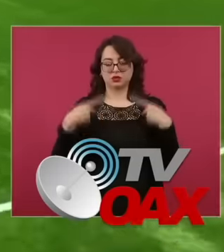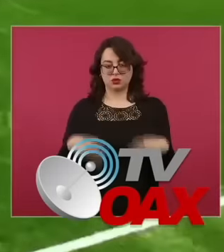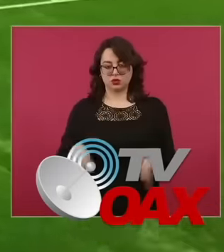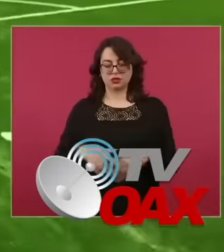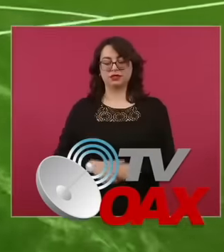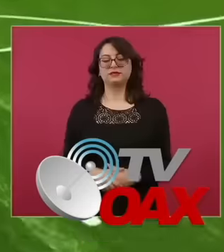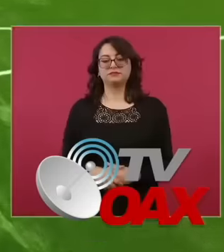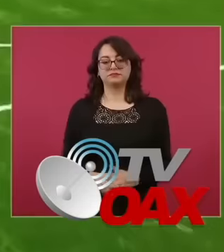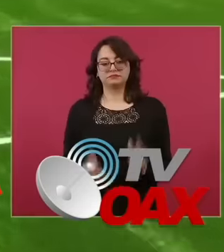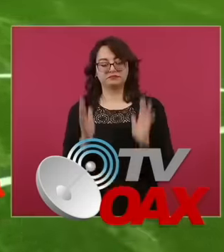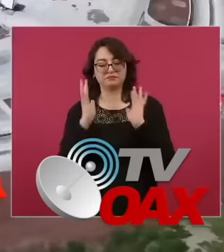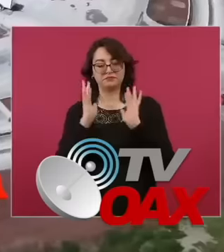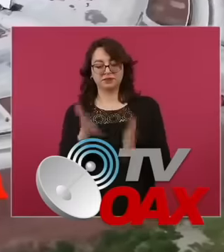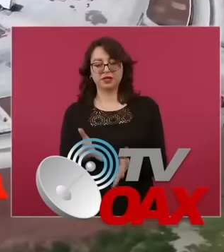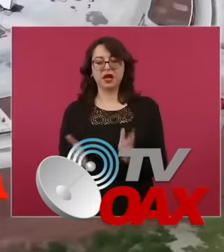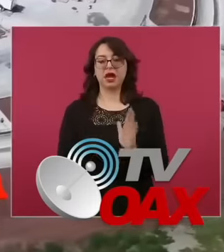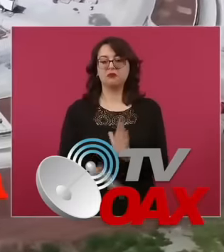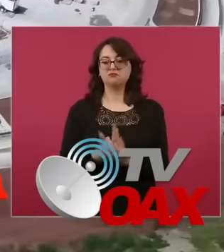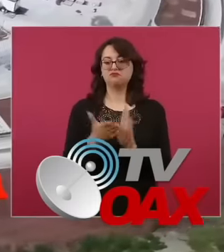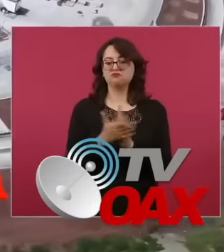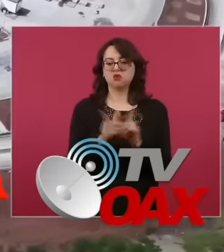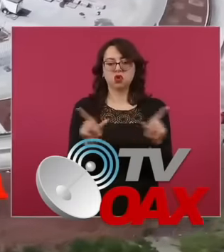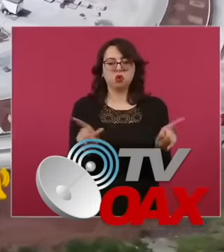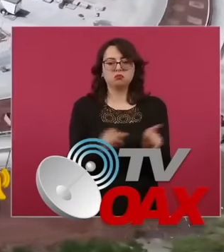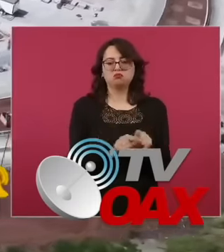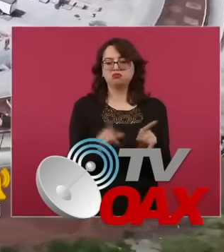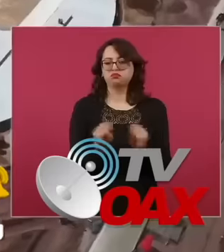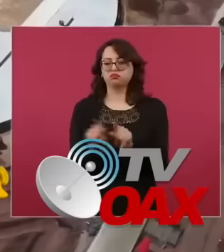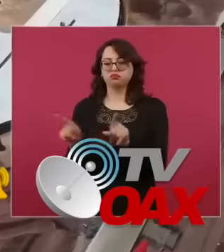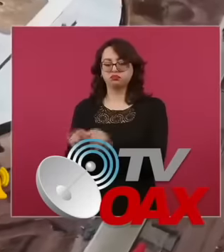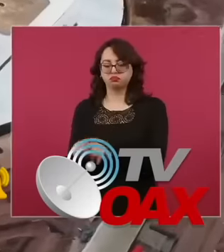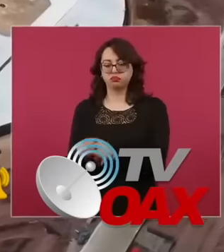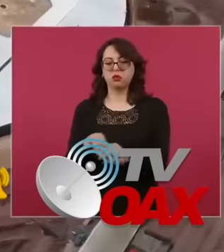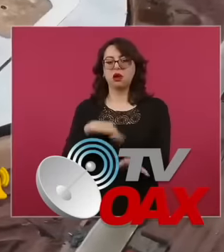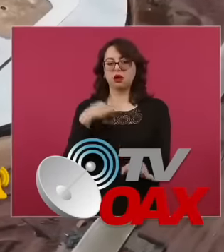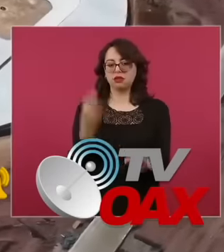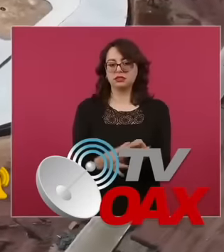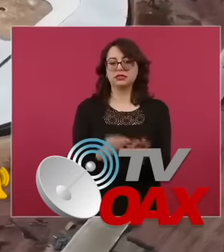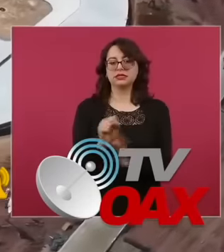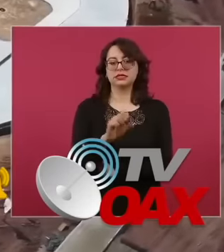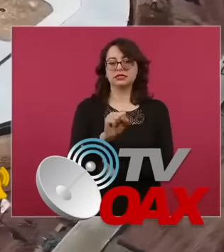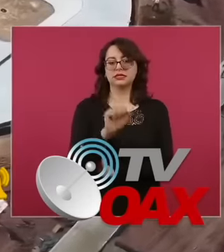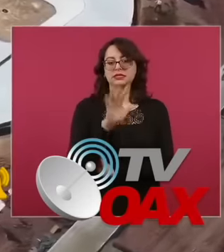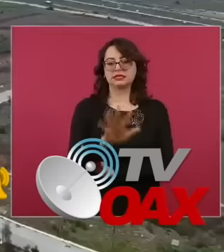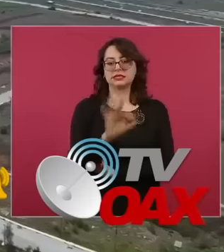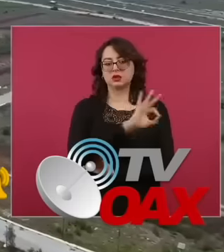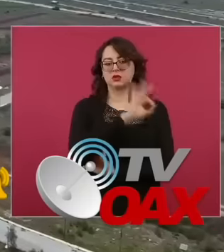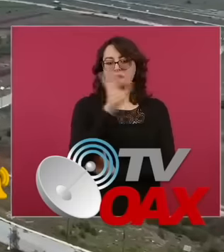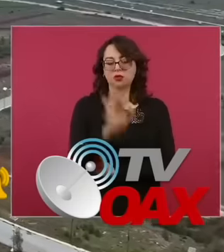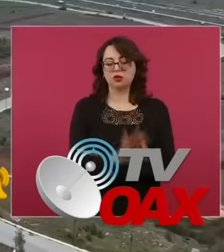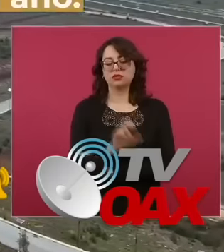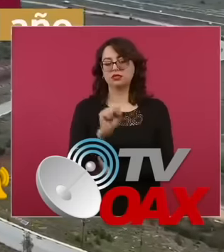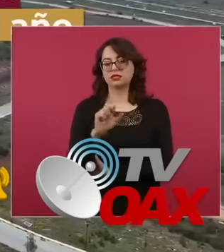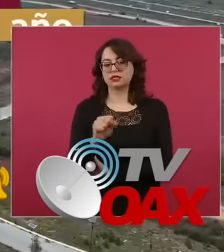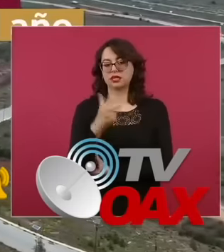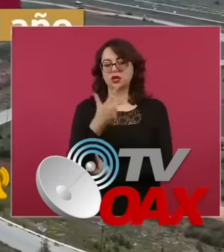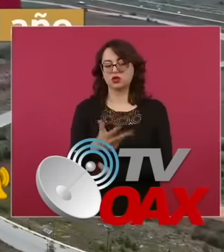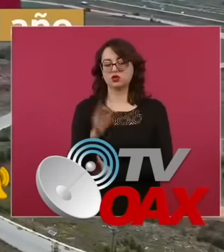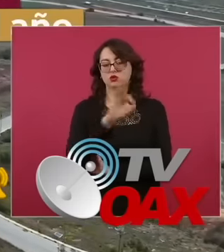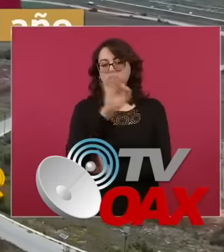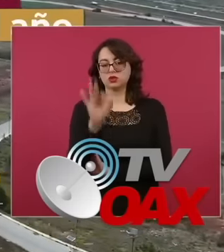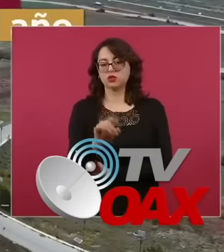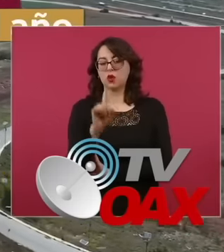avance físico general de obra de 65 por. 87 por en cuerpos de agua 68 por en restauración